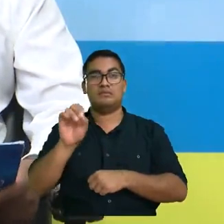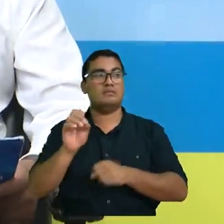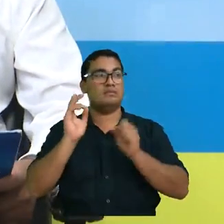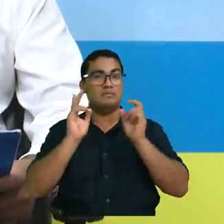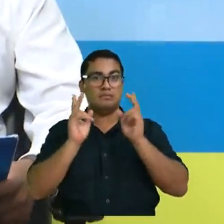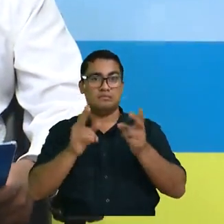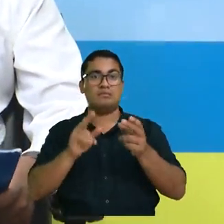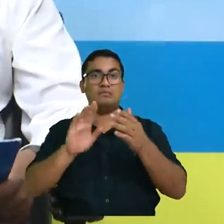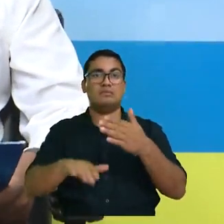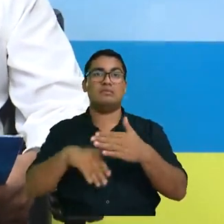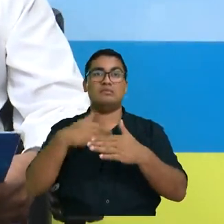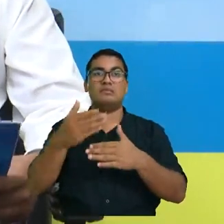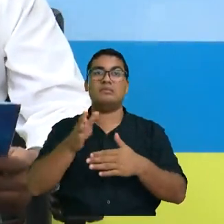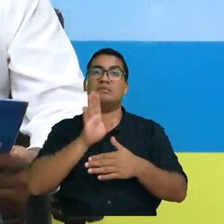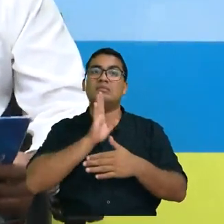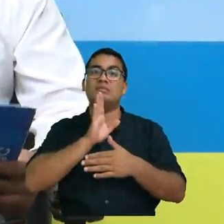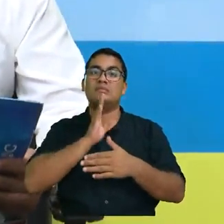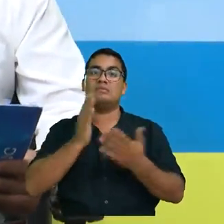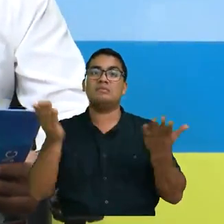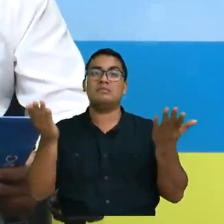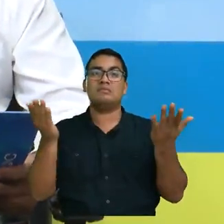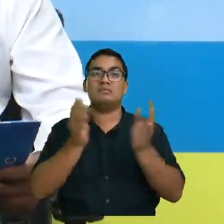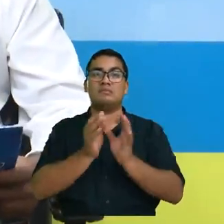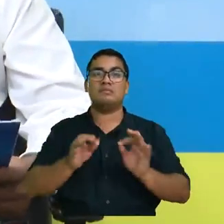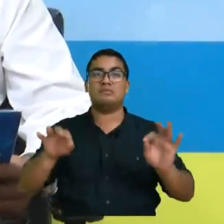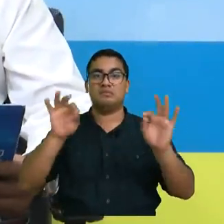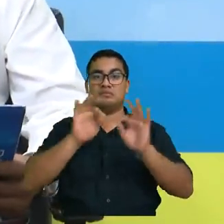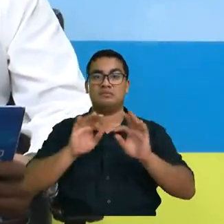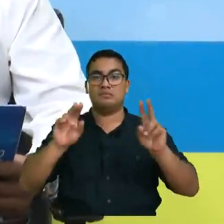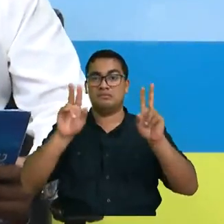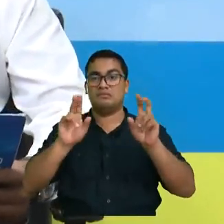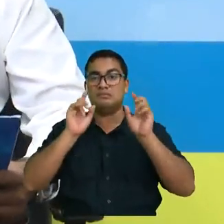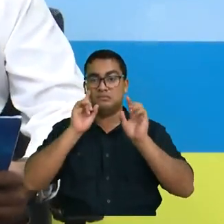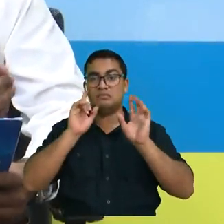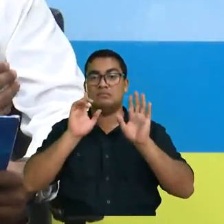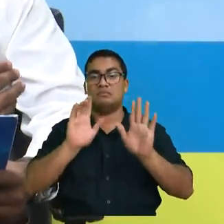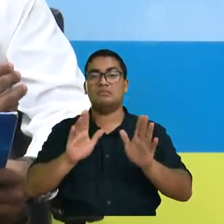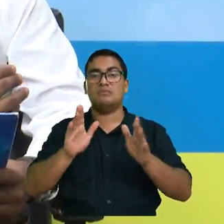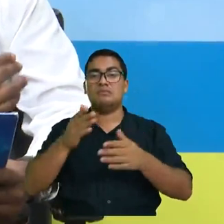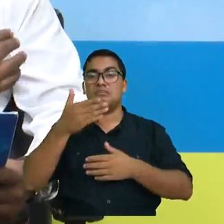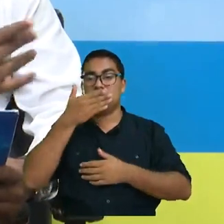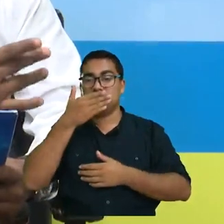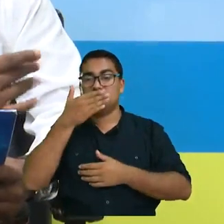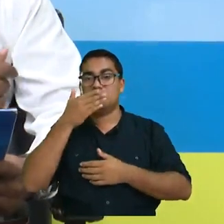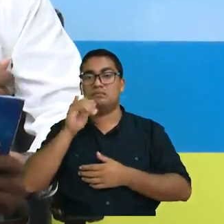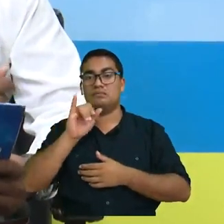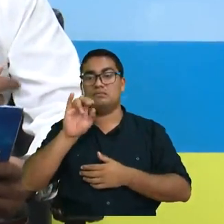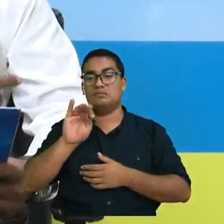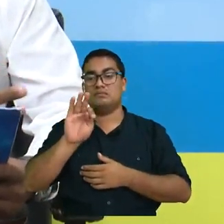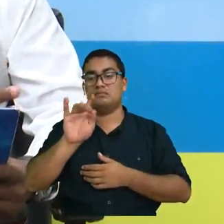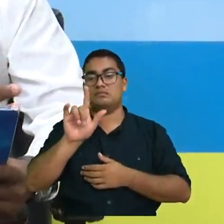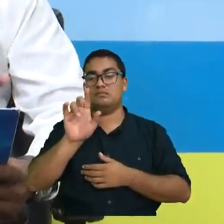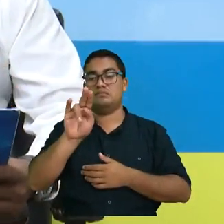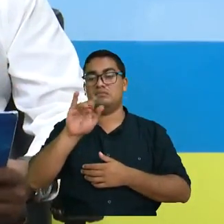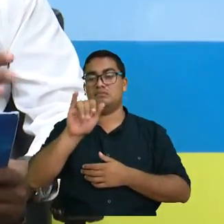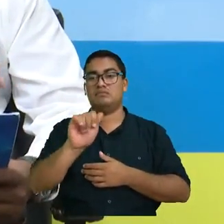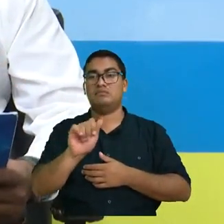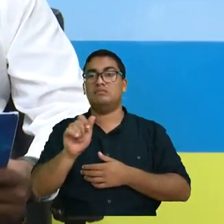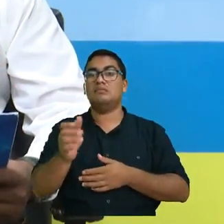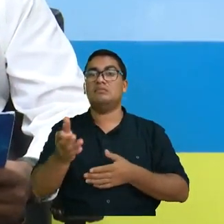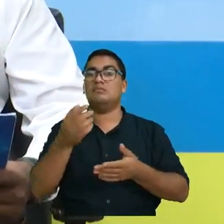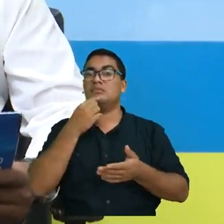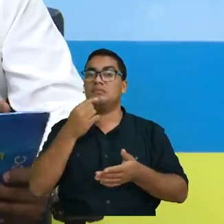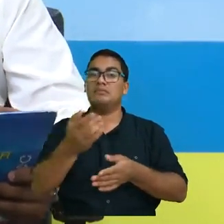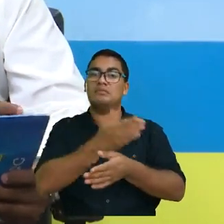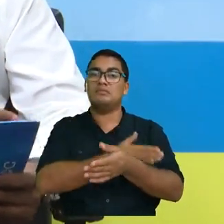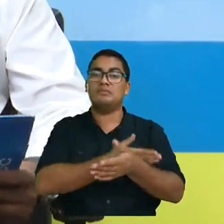Cuando regresemos vamos a ir hablando más sobre este importante tema que es la prevención de la influenza. Ya decía el doctor que comúnmente la influenza